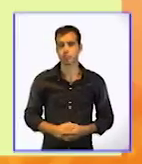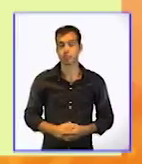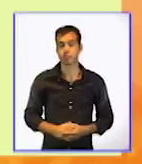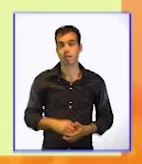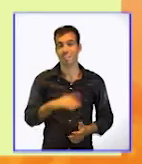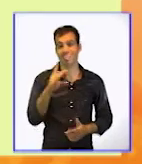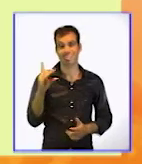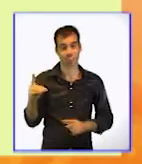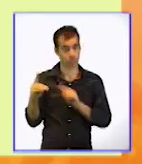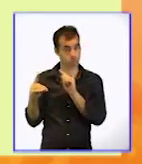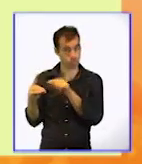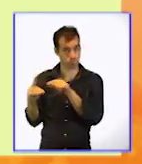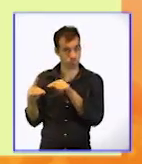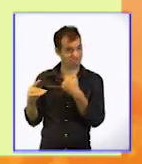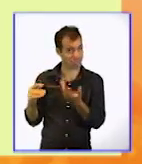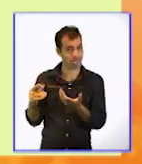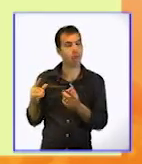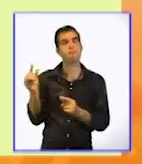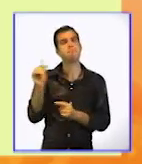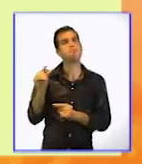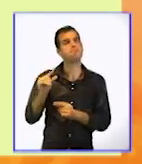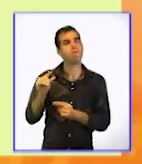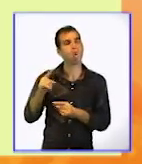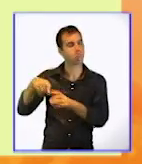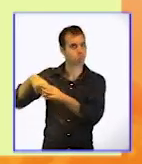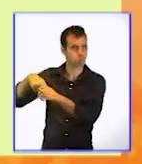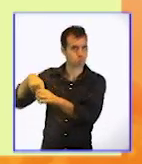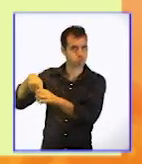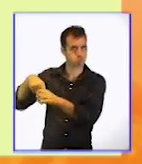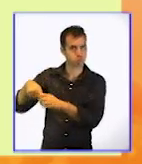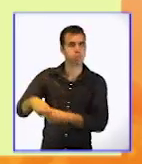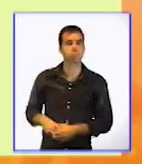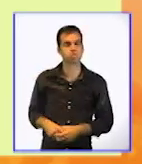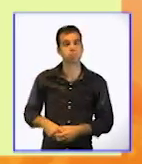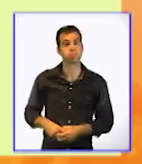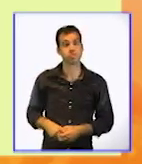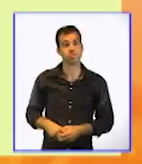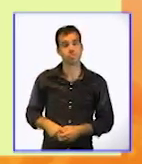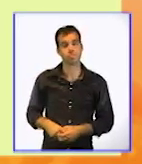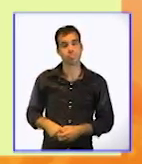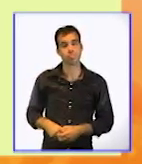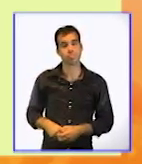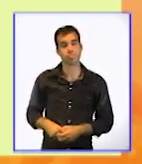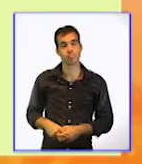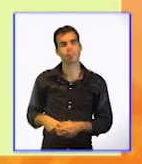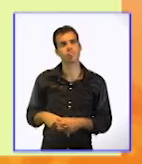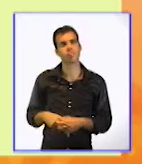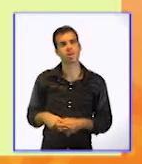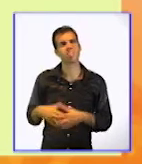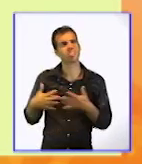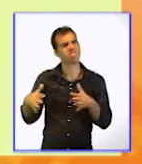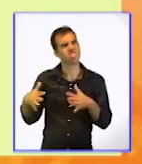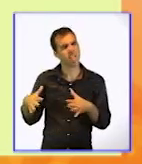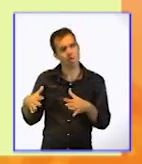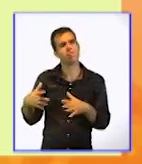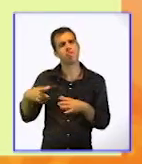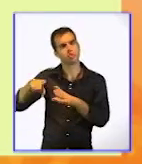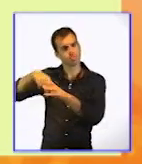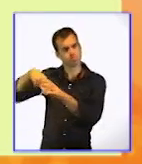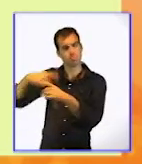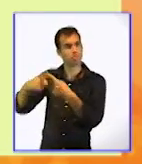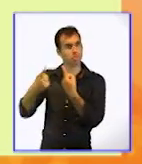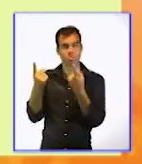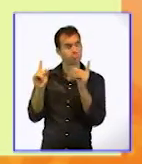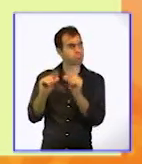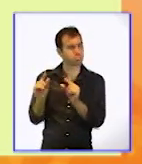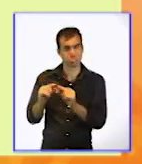Vamos al inciso D, que sería poco soluble, es decir, un electrolito débil y soluble, porque está muy poco